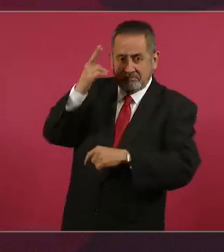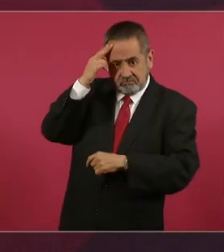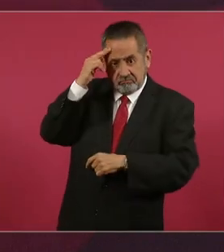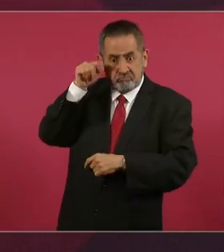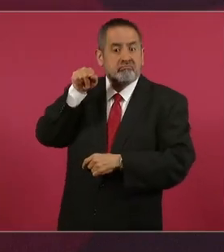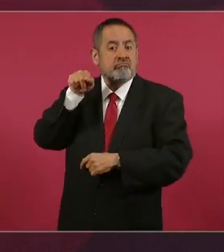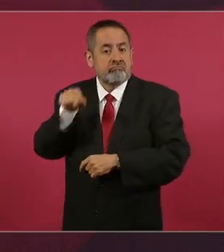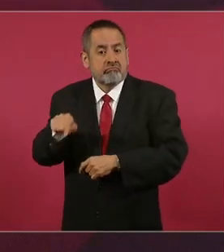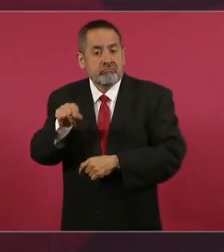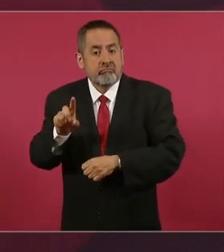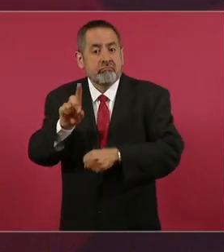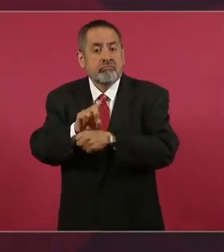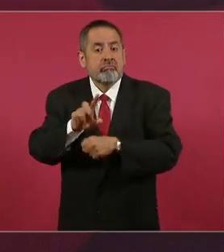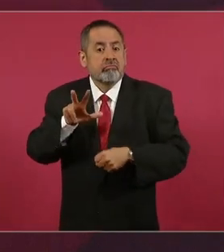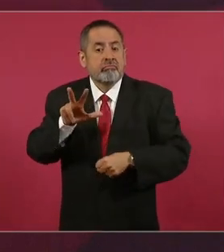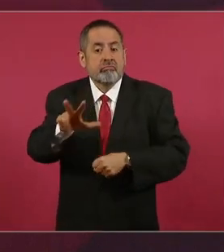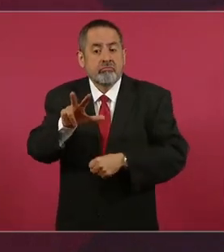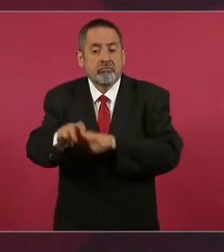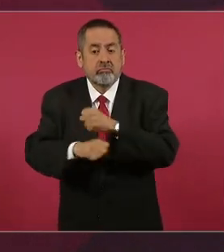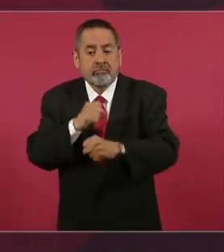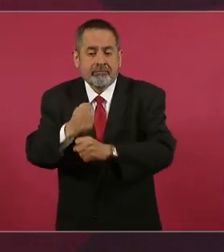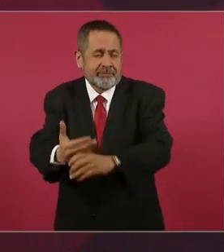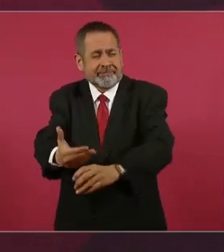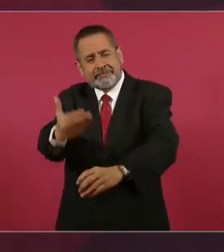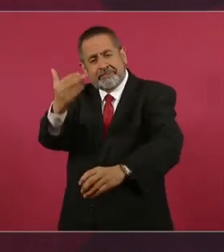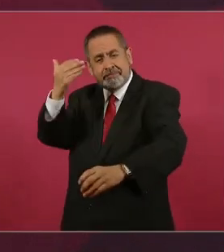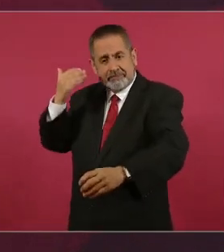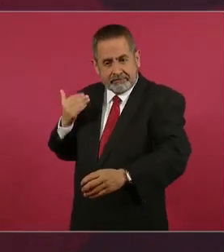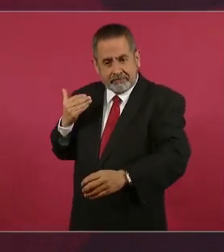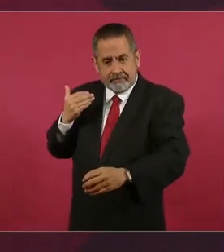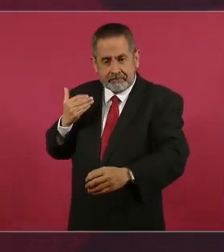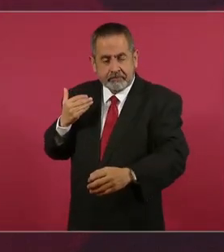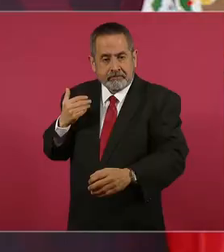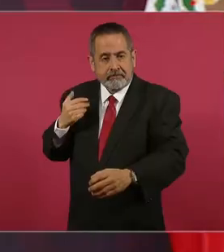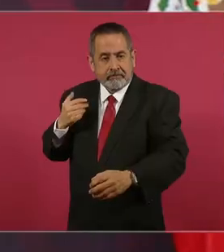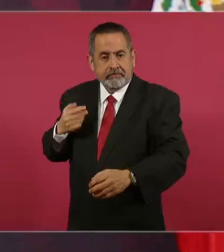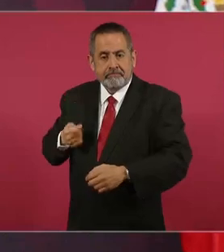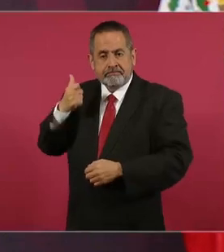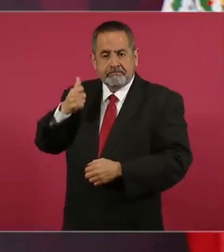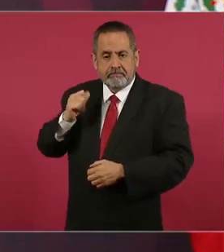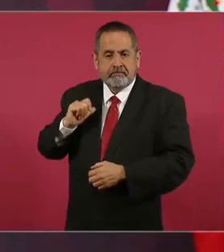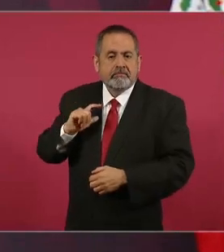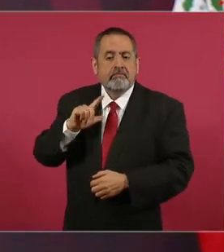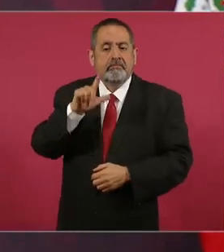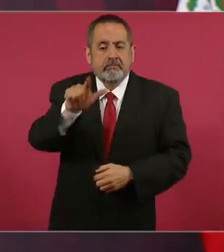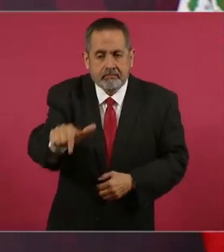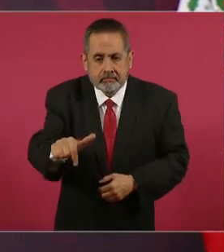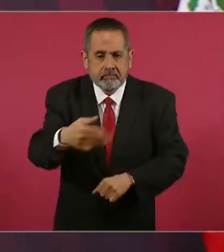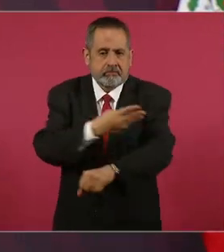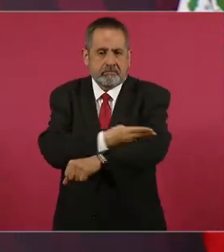porfirista 18 años antes de que lo hiciera Francisco I. Madero,